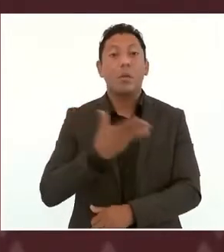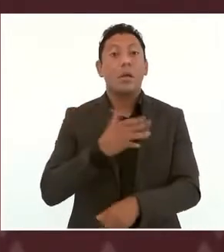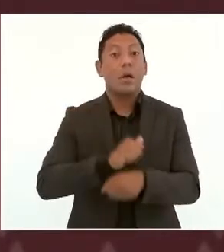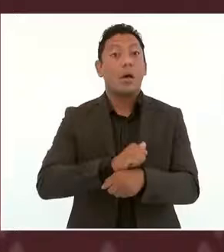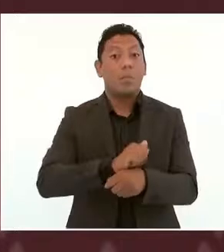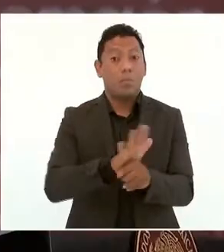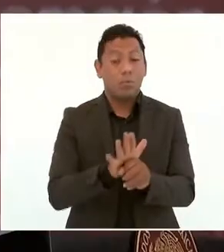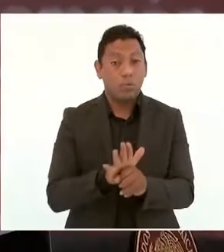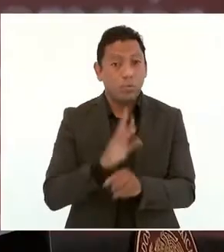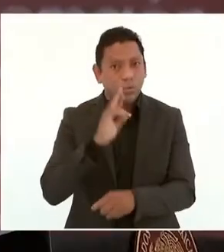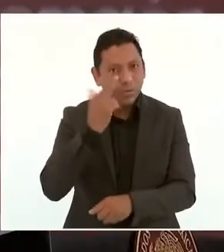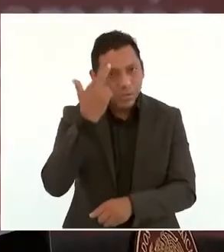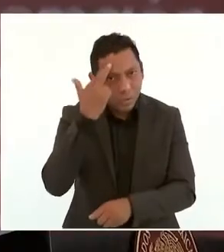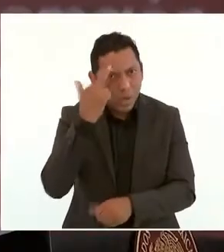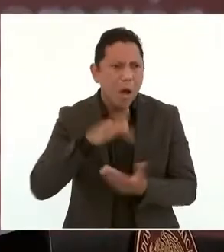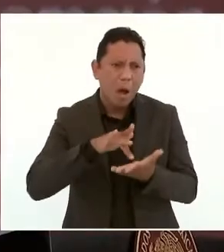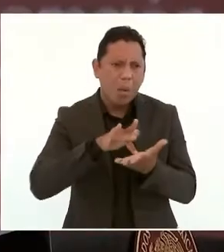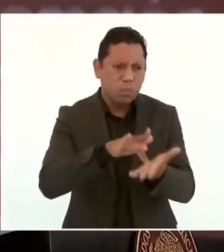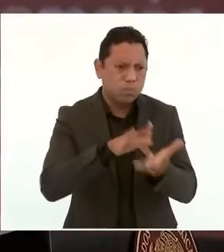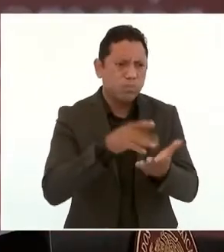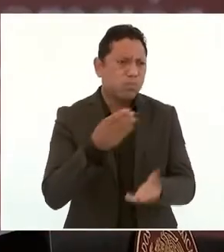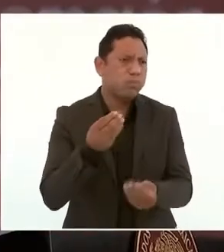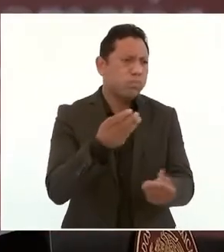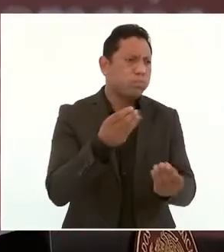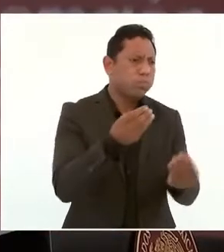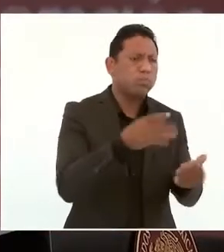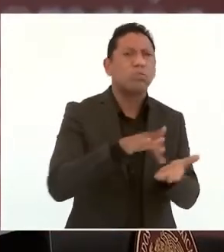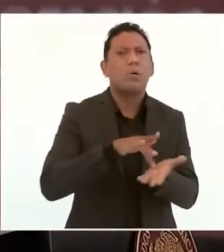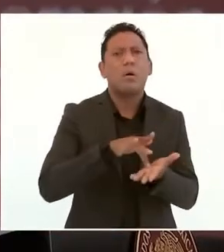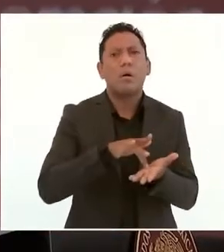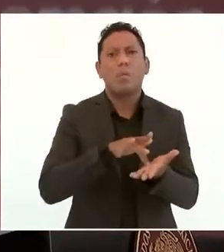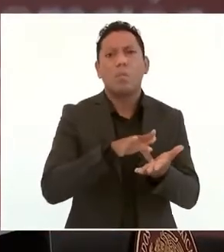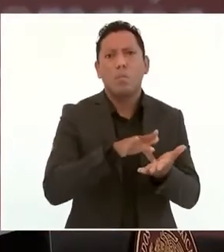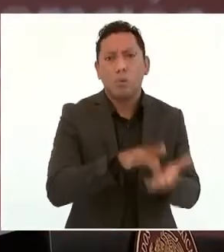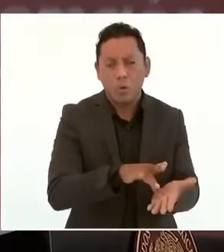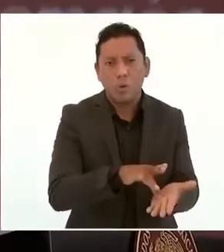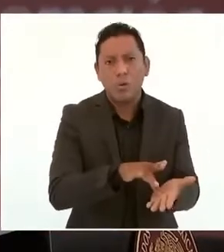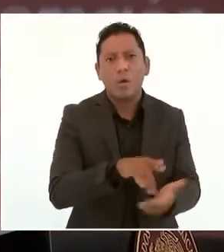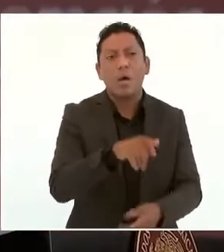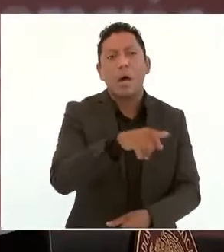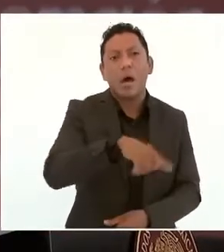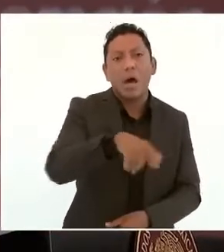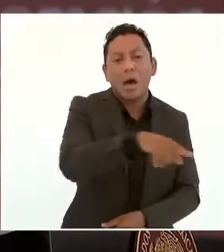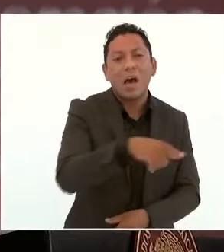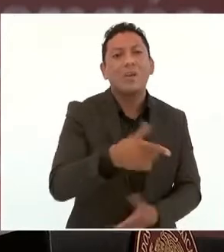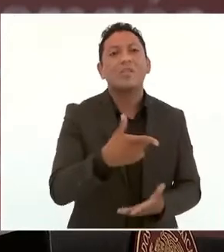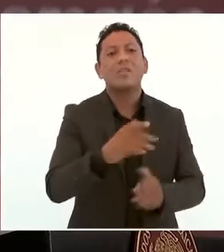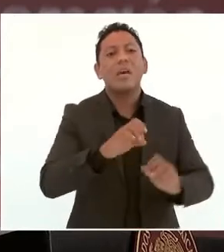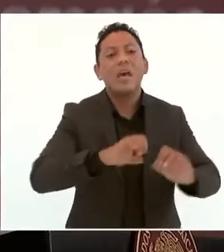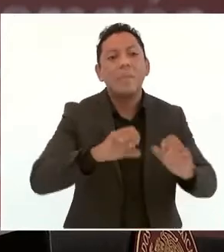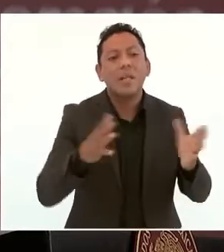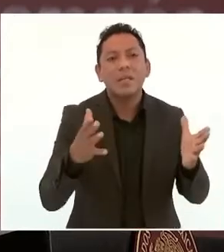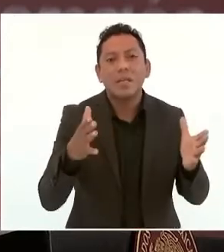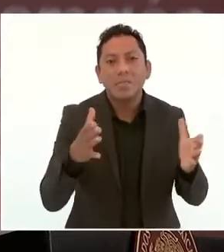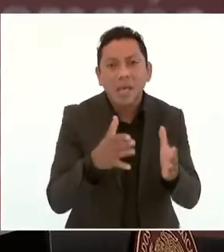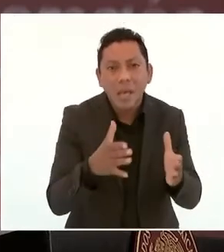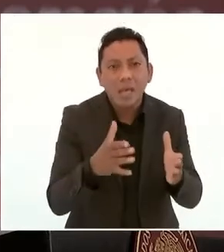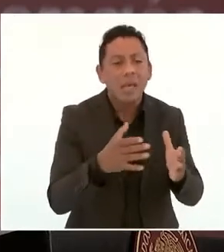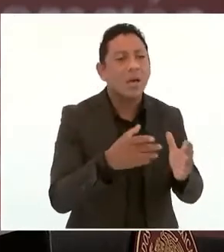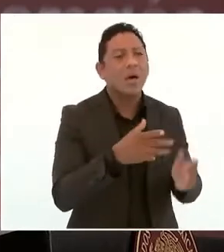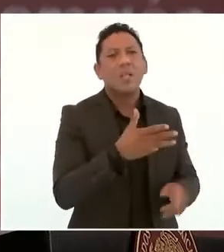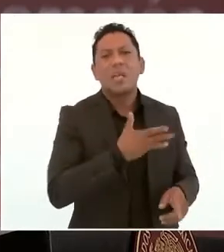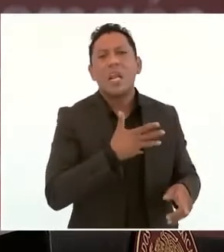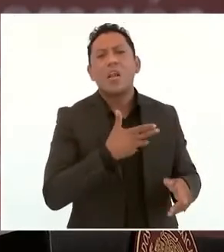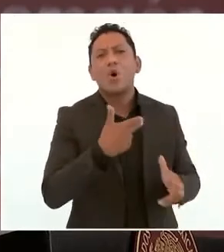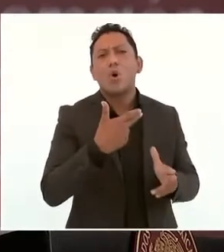pandemia, se empezaron a entregar estos apoyos a pequeños comerciantes, a quienes tienen